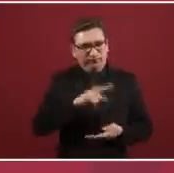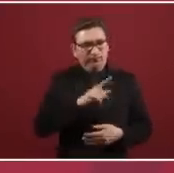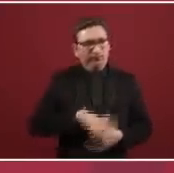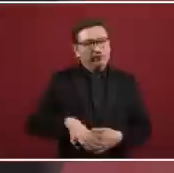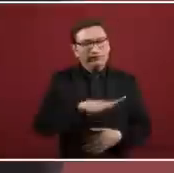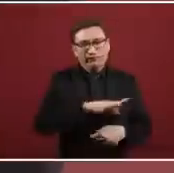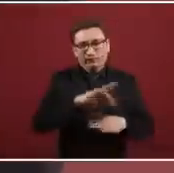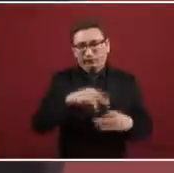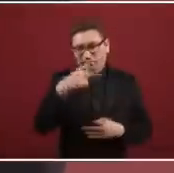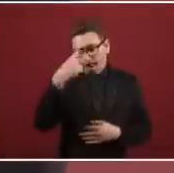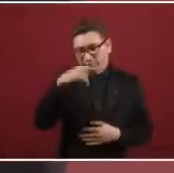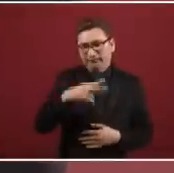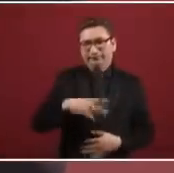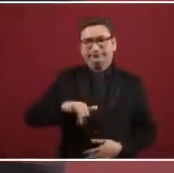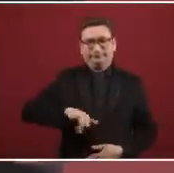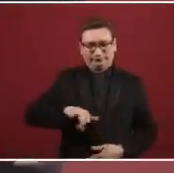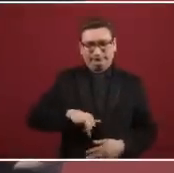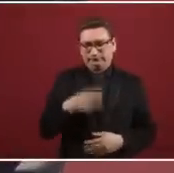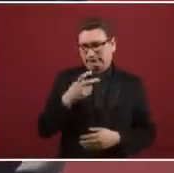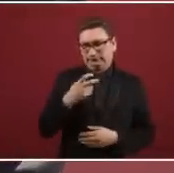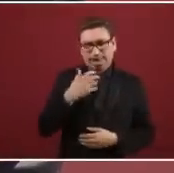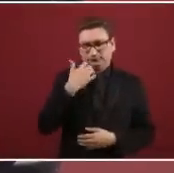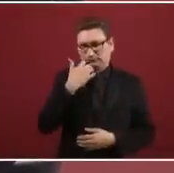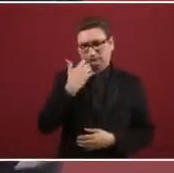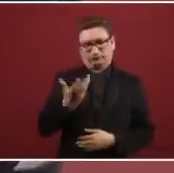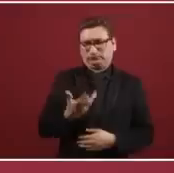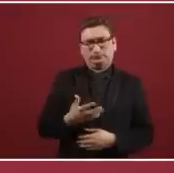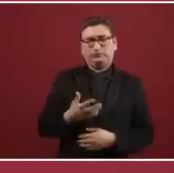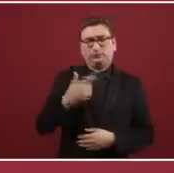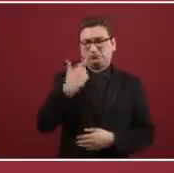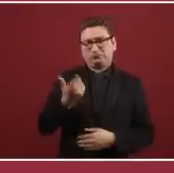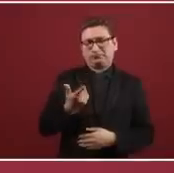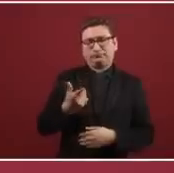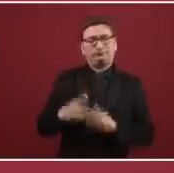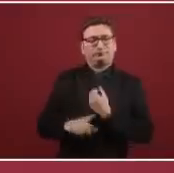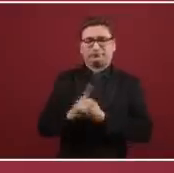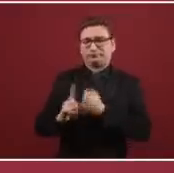nos interesa que no tengamos